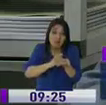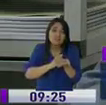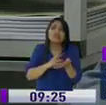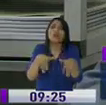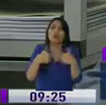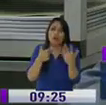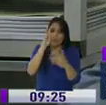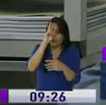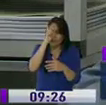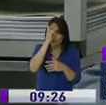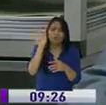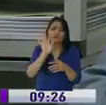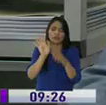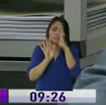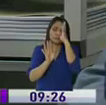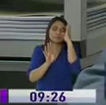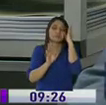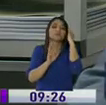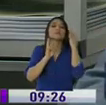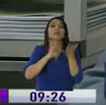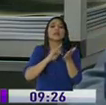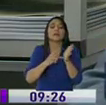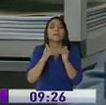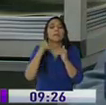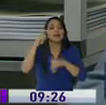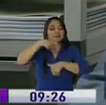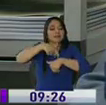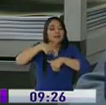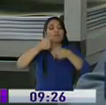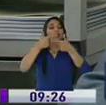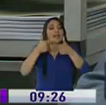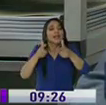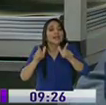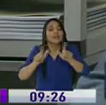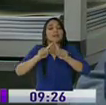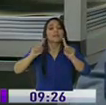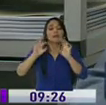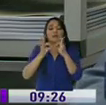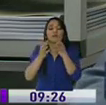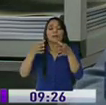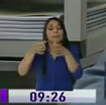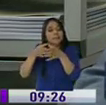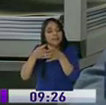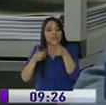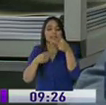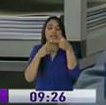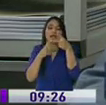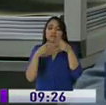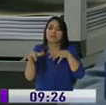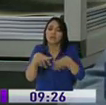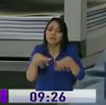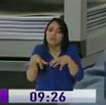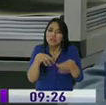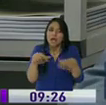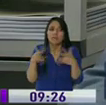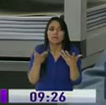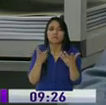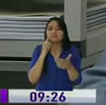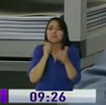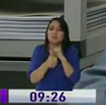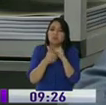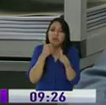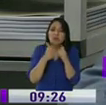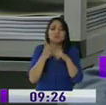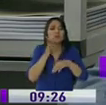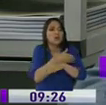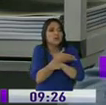Implica darles más tiempo para que pasen con la familia, para que hagan actividades extracurriculares, más